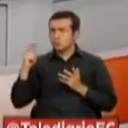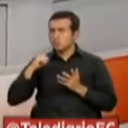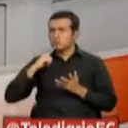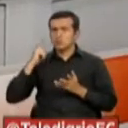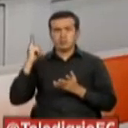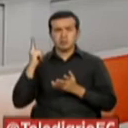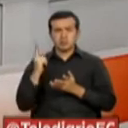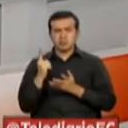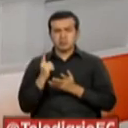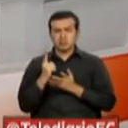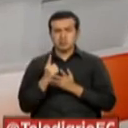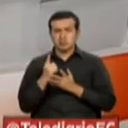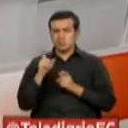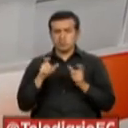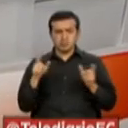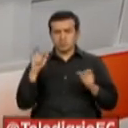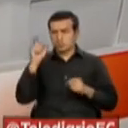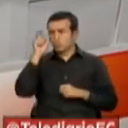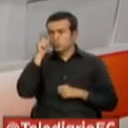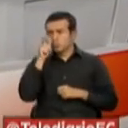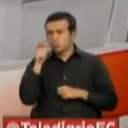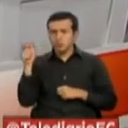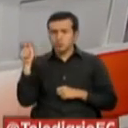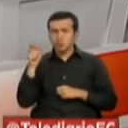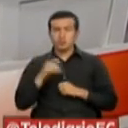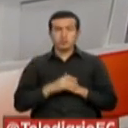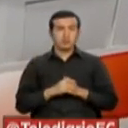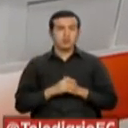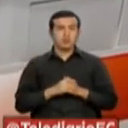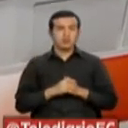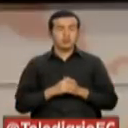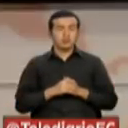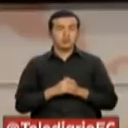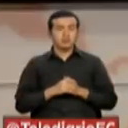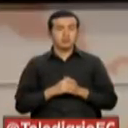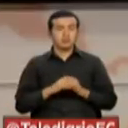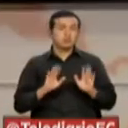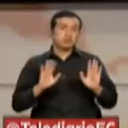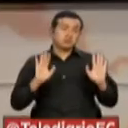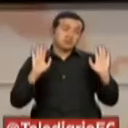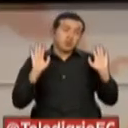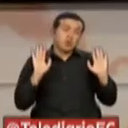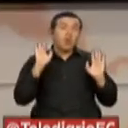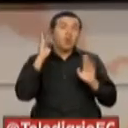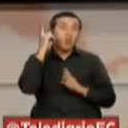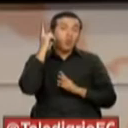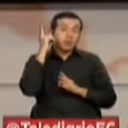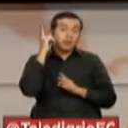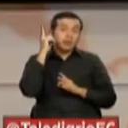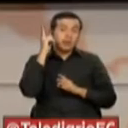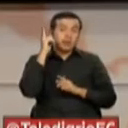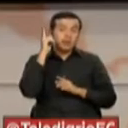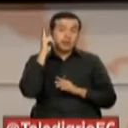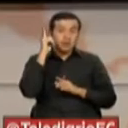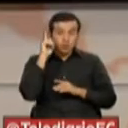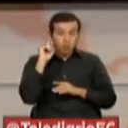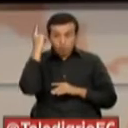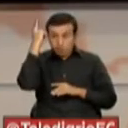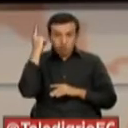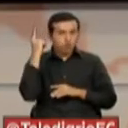necesariamente veeduría ciudadana? Puede este ser. Procedimiento? Si es que podría ser uno de los mecanismos, no digo el